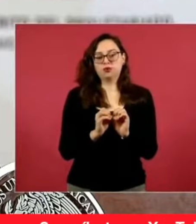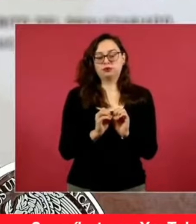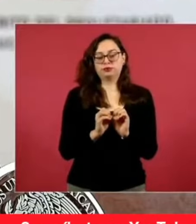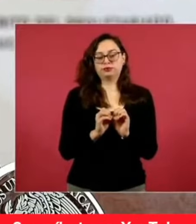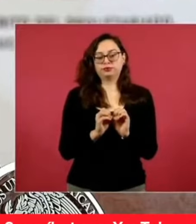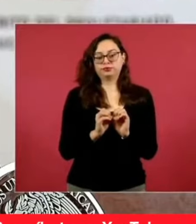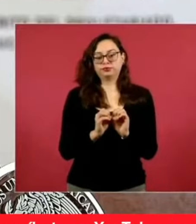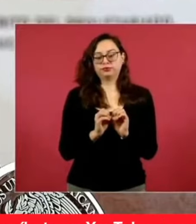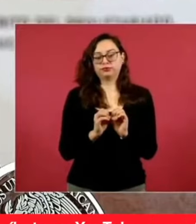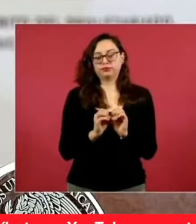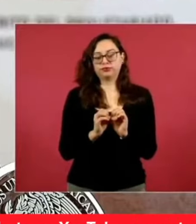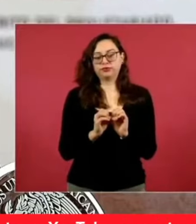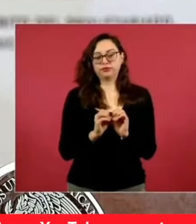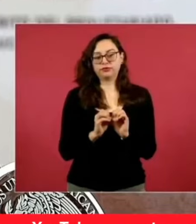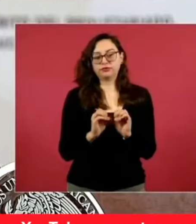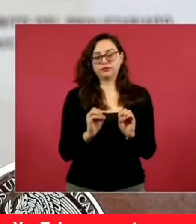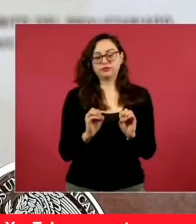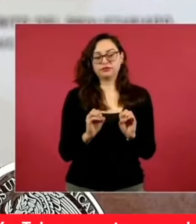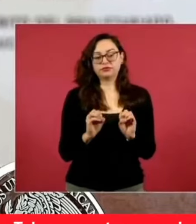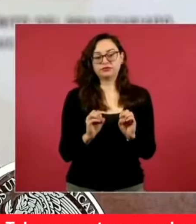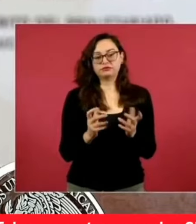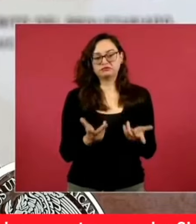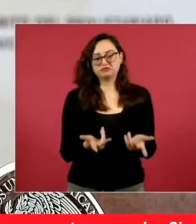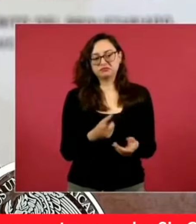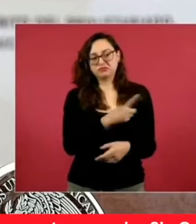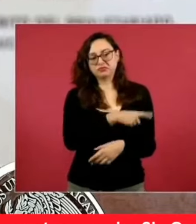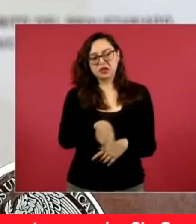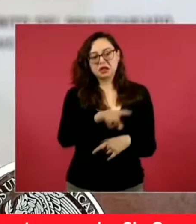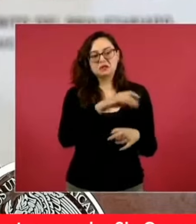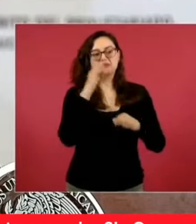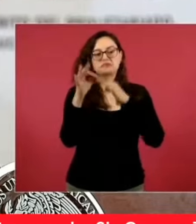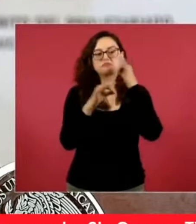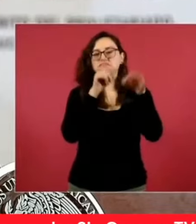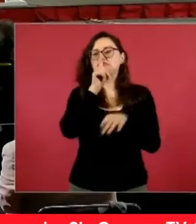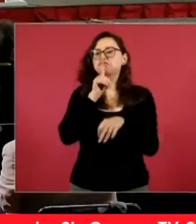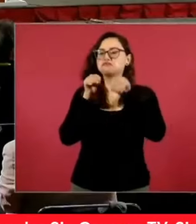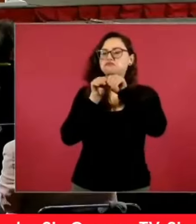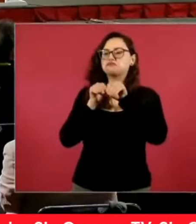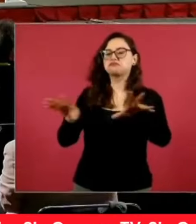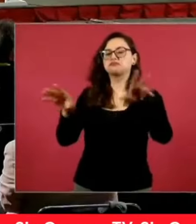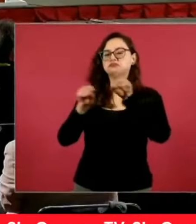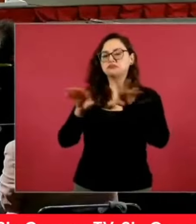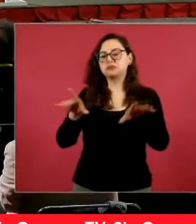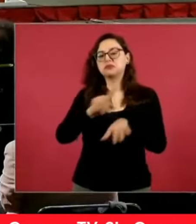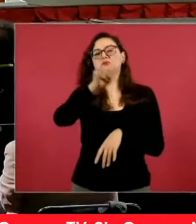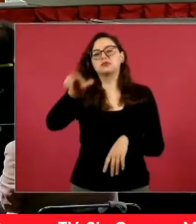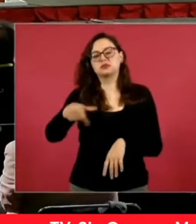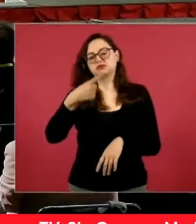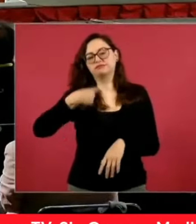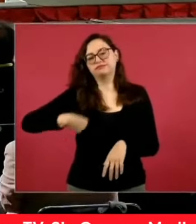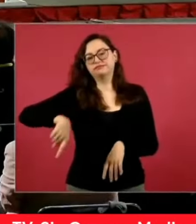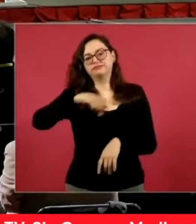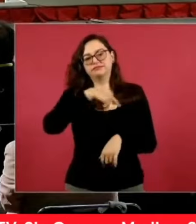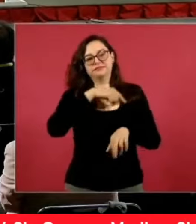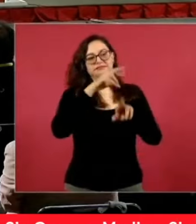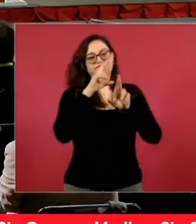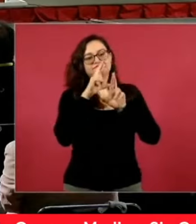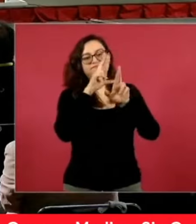esperamos el momento adecuado para desmentir una noticia. Esta es un copia y pega de un